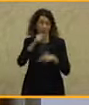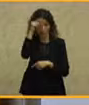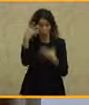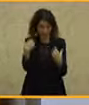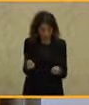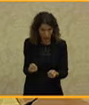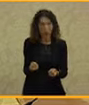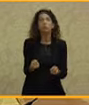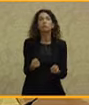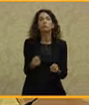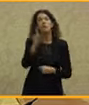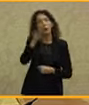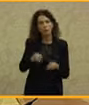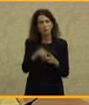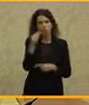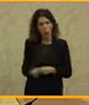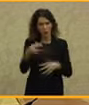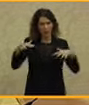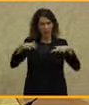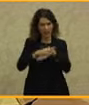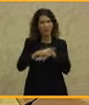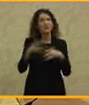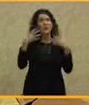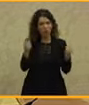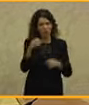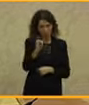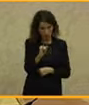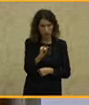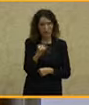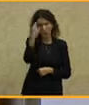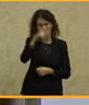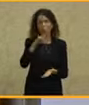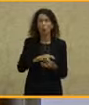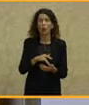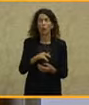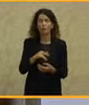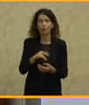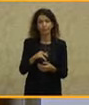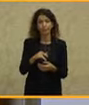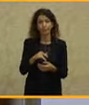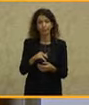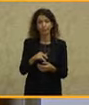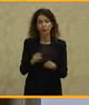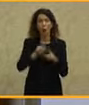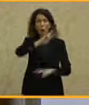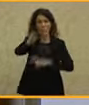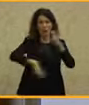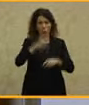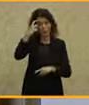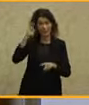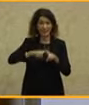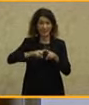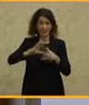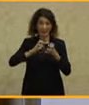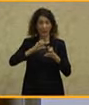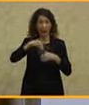mental. Tenemos una muy buena red sanitaria. Sabéis que después de la gran reforma psiquiátrica que